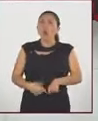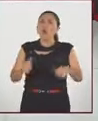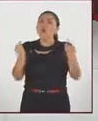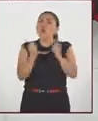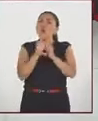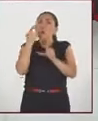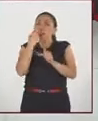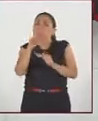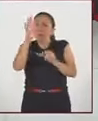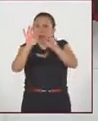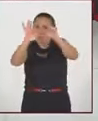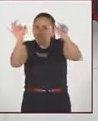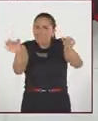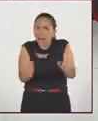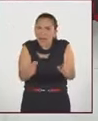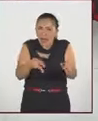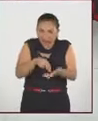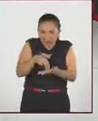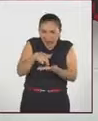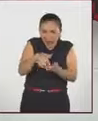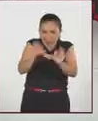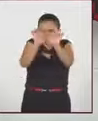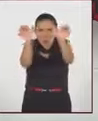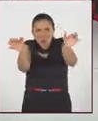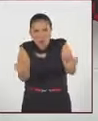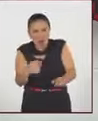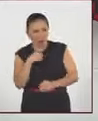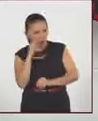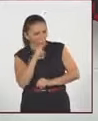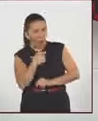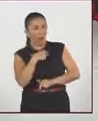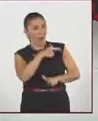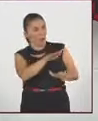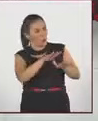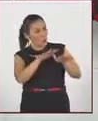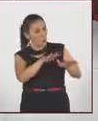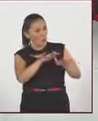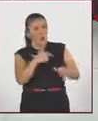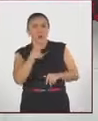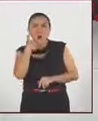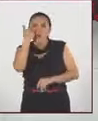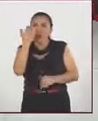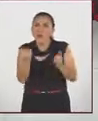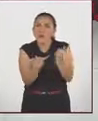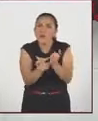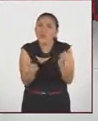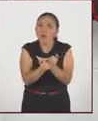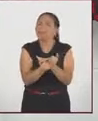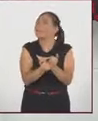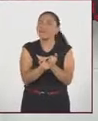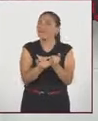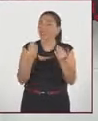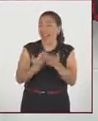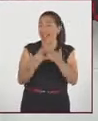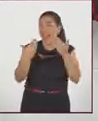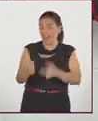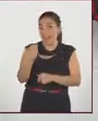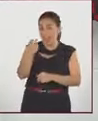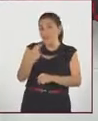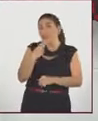Sí. Siempre se me hizo cool eso. Sí, Yo decía, yo lo quiero tener, pero... Actualmente no tiene tanto